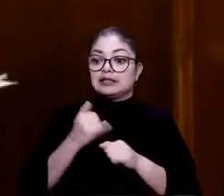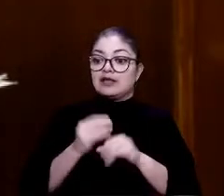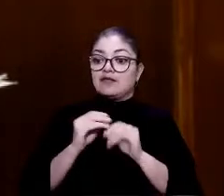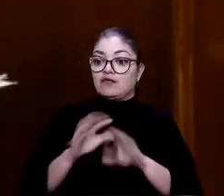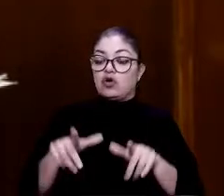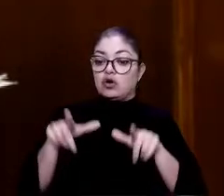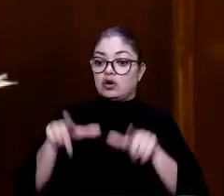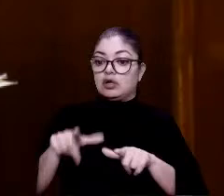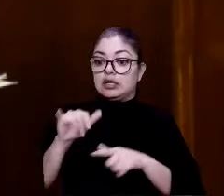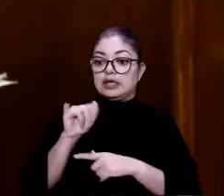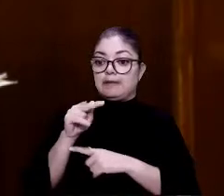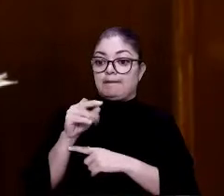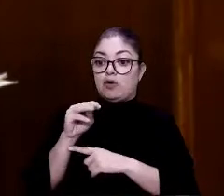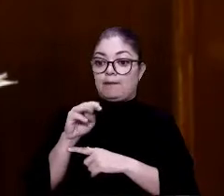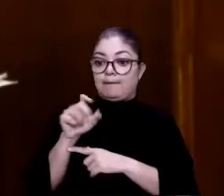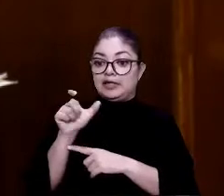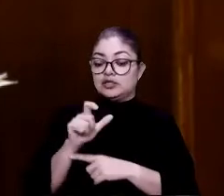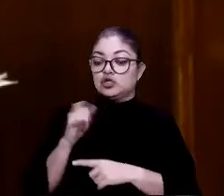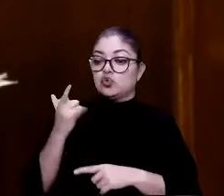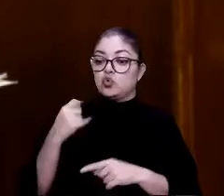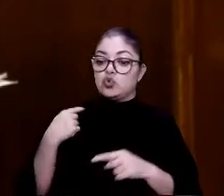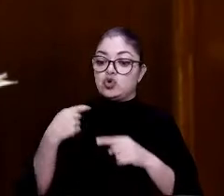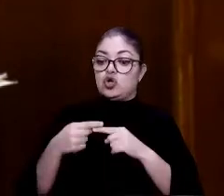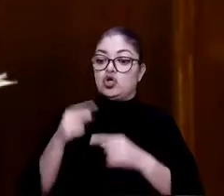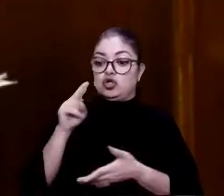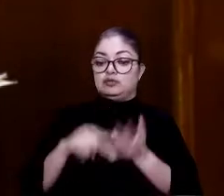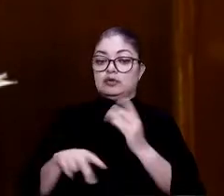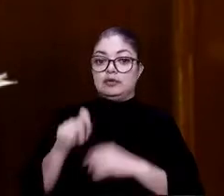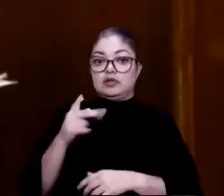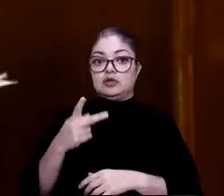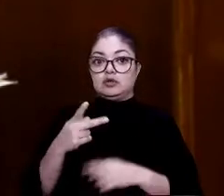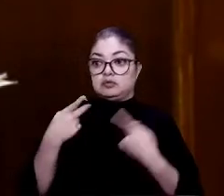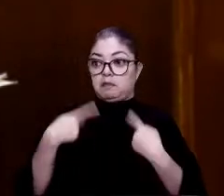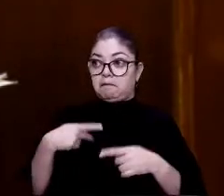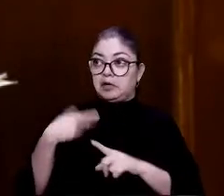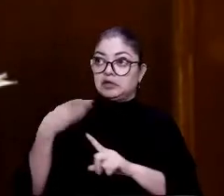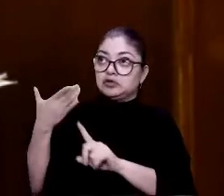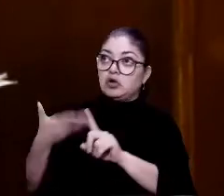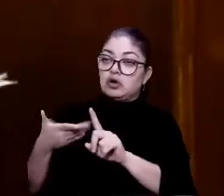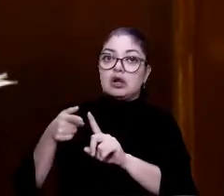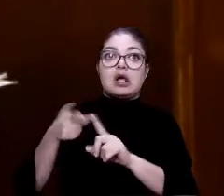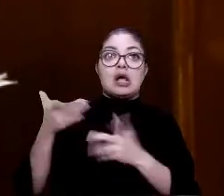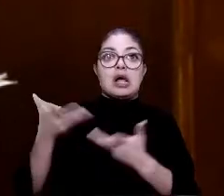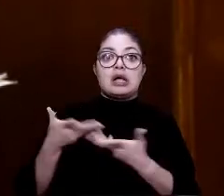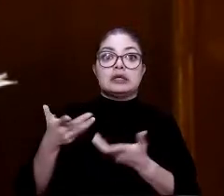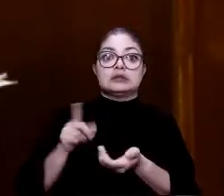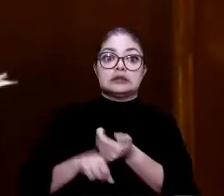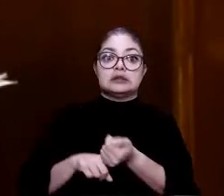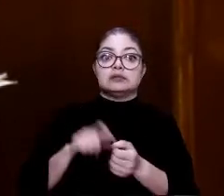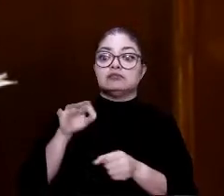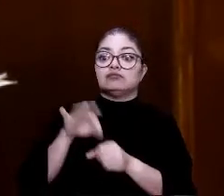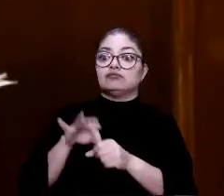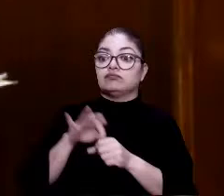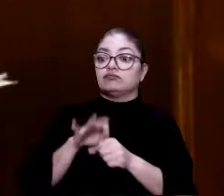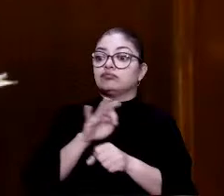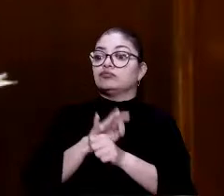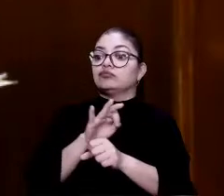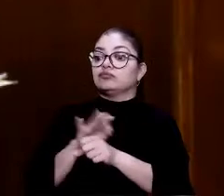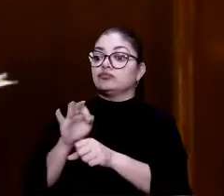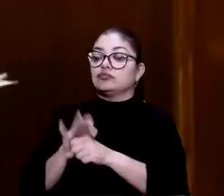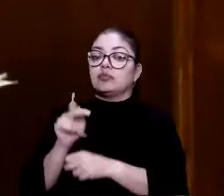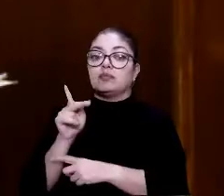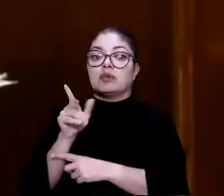portal Ipomex a julio del 2022, personaje que se ha dedicado a generar una base electoral en favor de los intereses